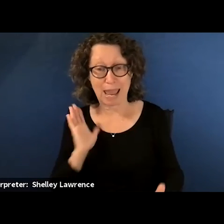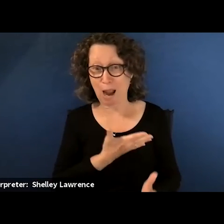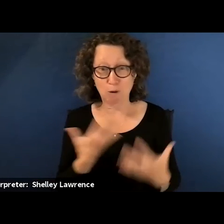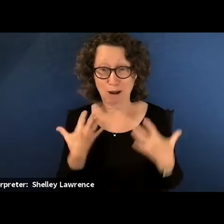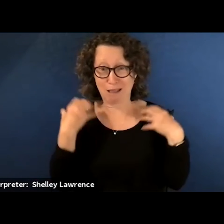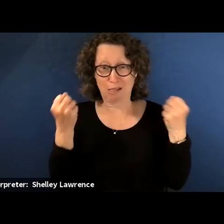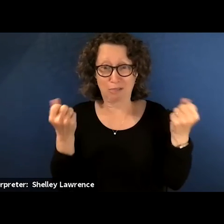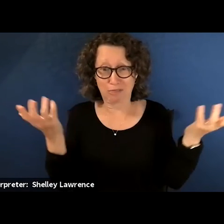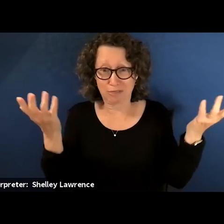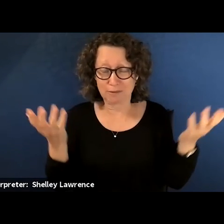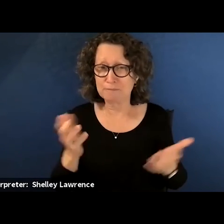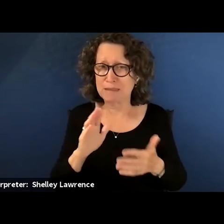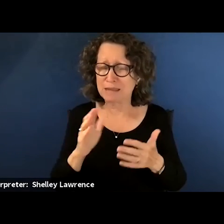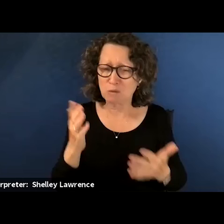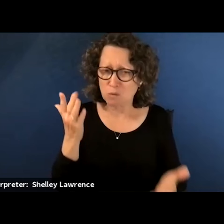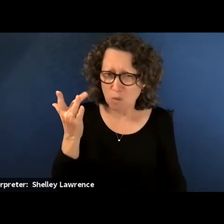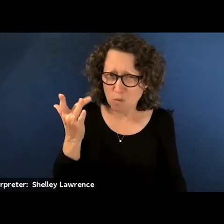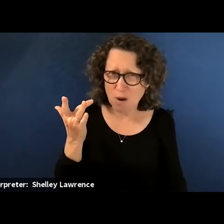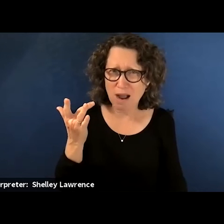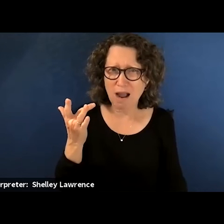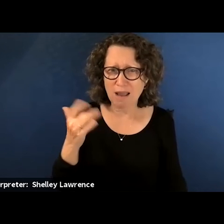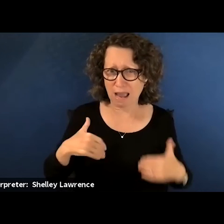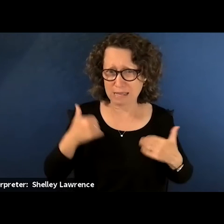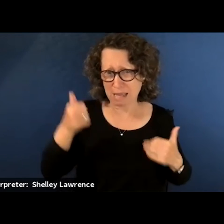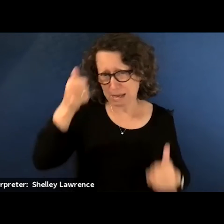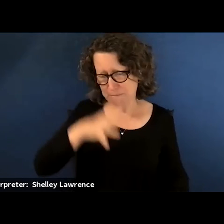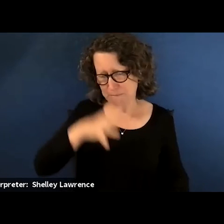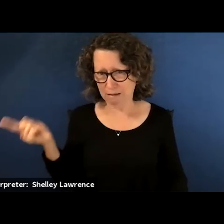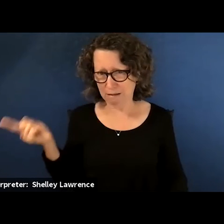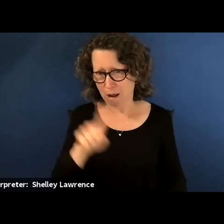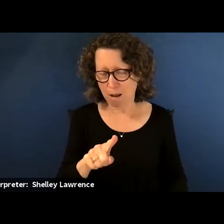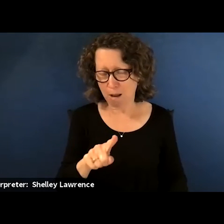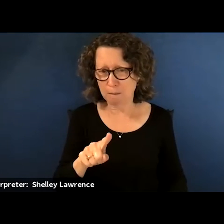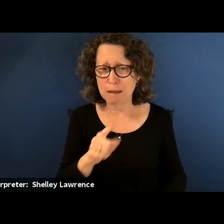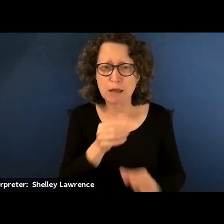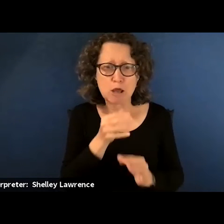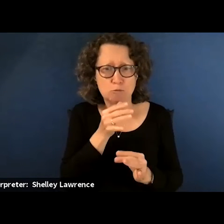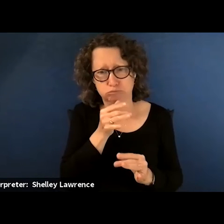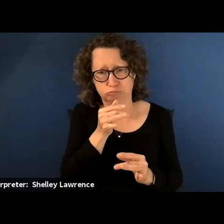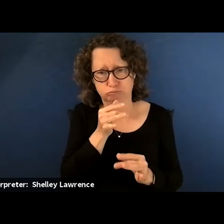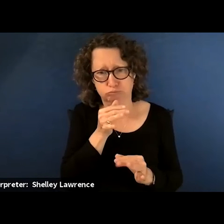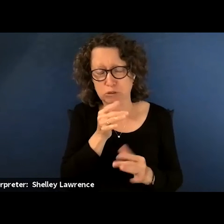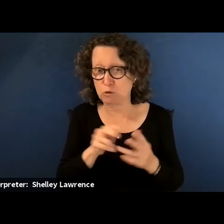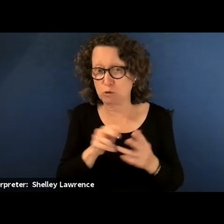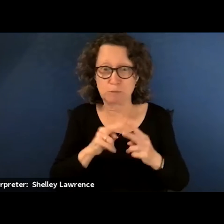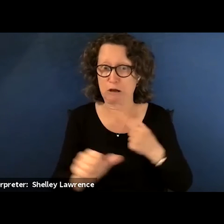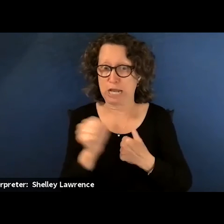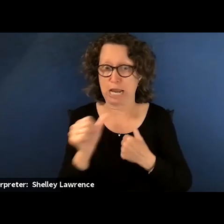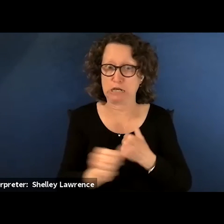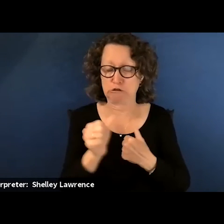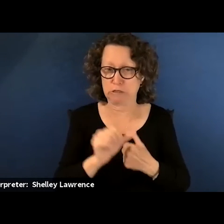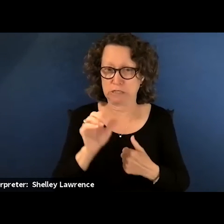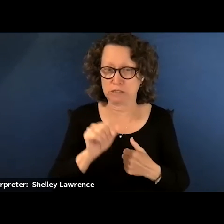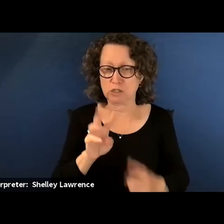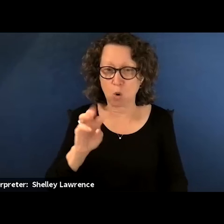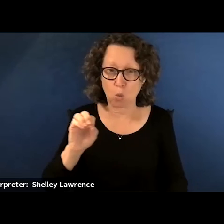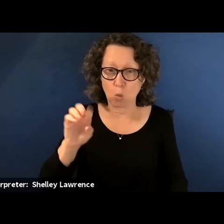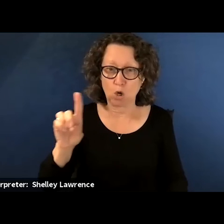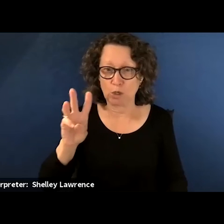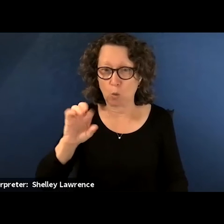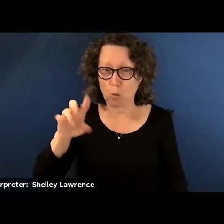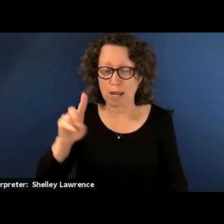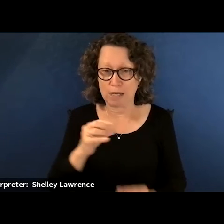haciendo esto por nuestra salud. ¿Y por qué dejan que un joven venga y que toque el saxofón, lo cual es